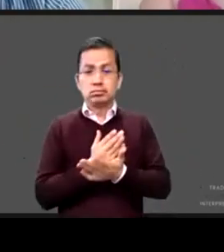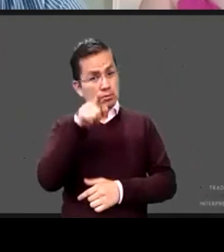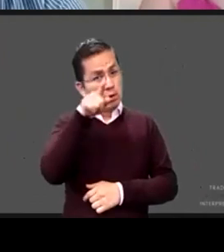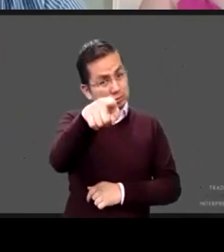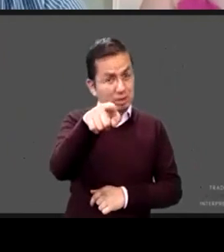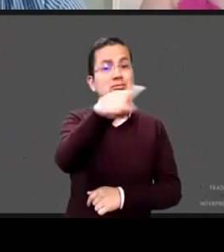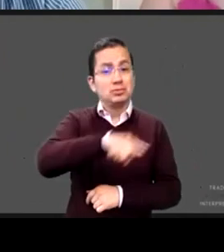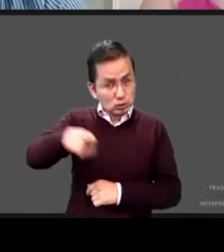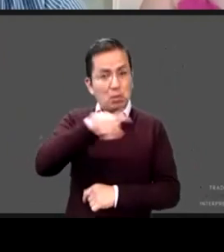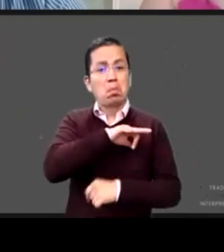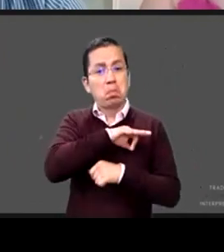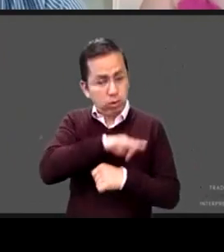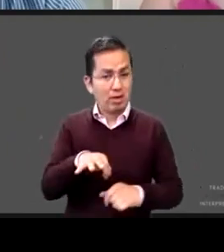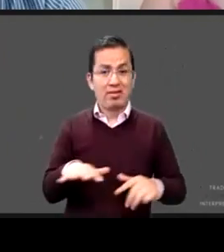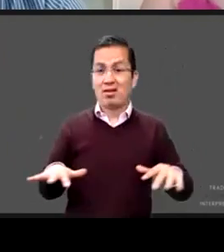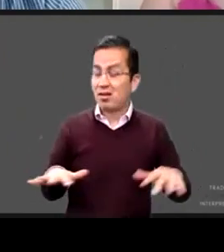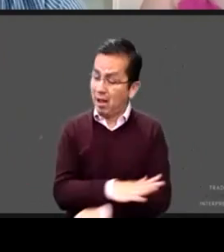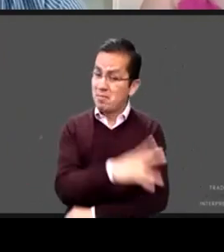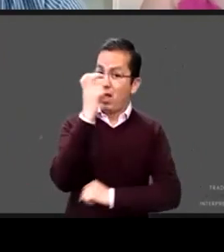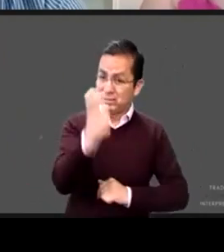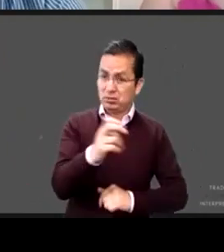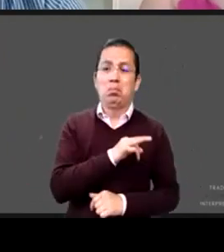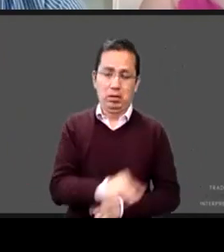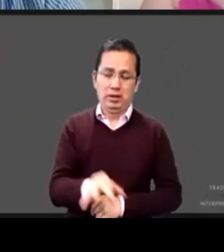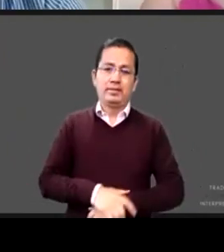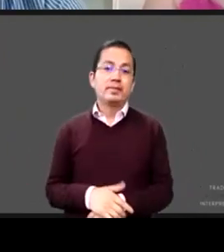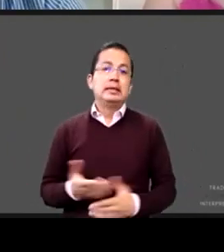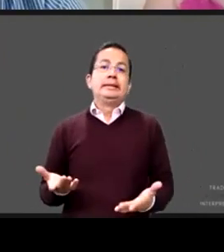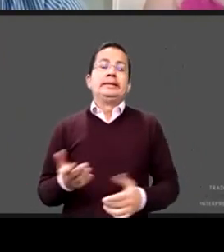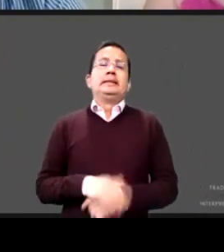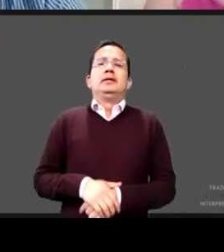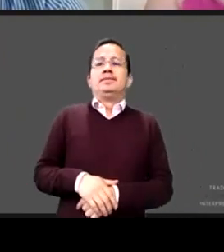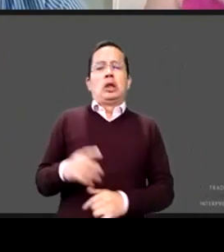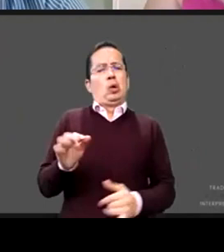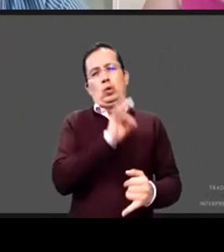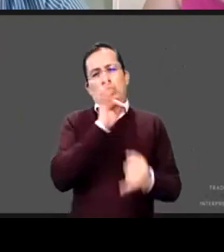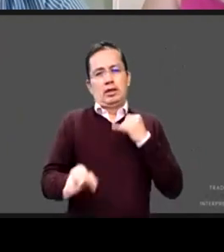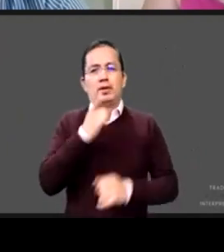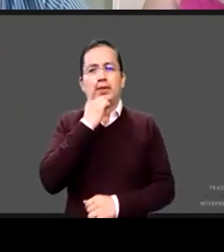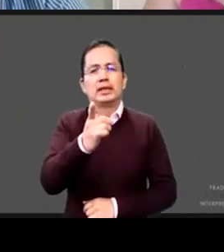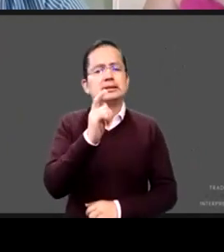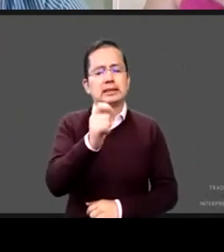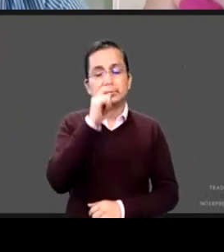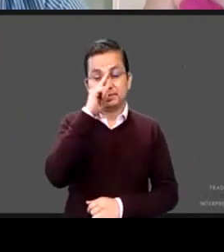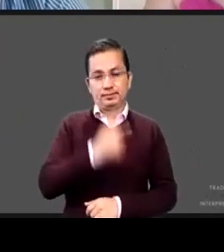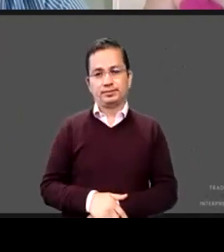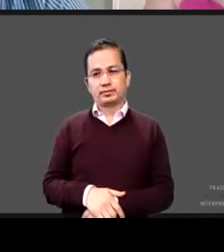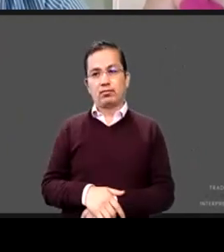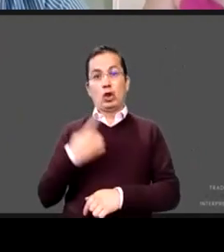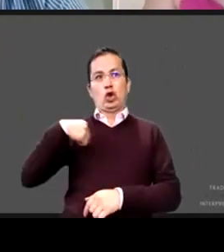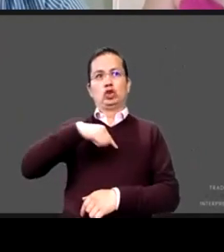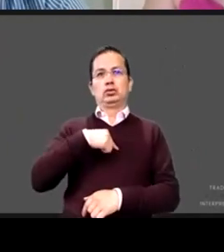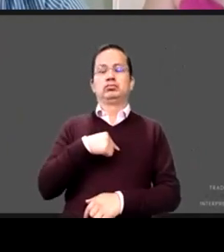violencia que hemos vivido por tanto tiempo. Y finalmente decirles, como ya les decía al principio, debemos de dejar de pensar la crianza